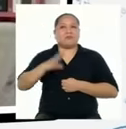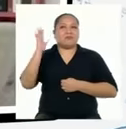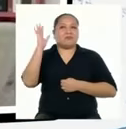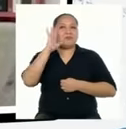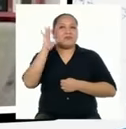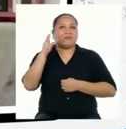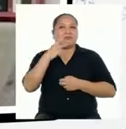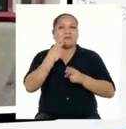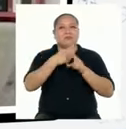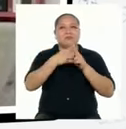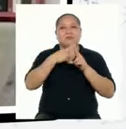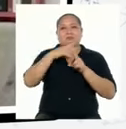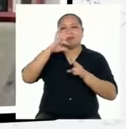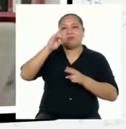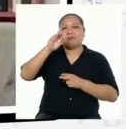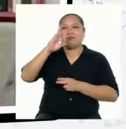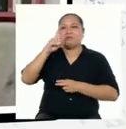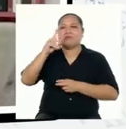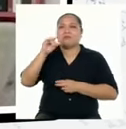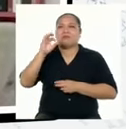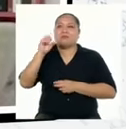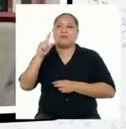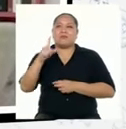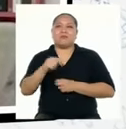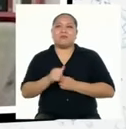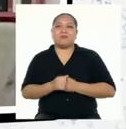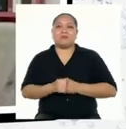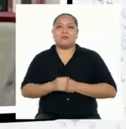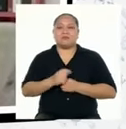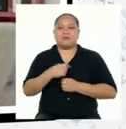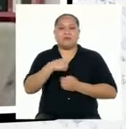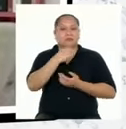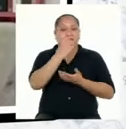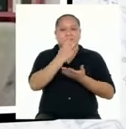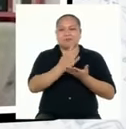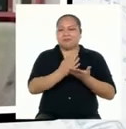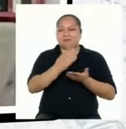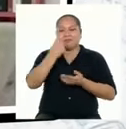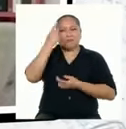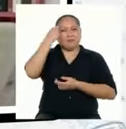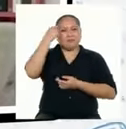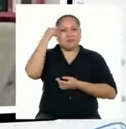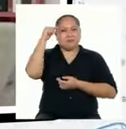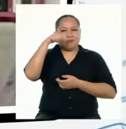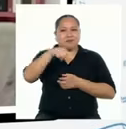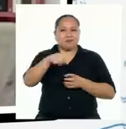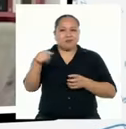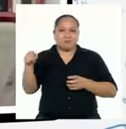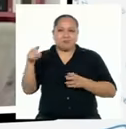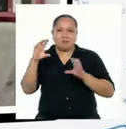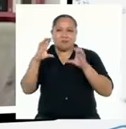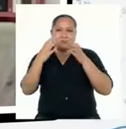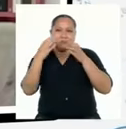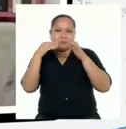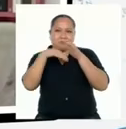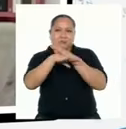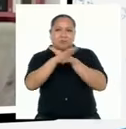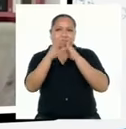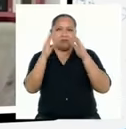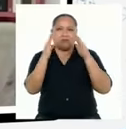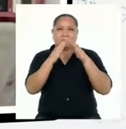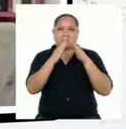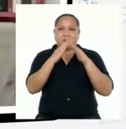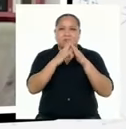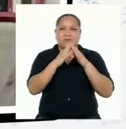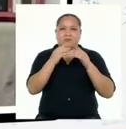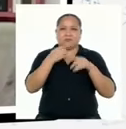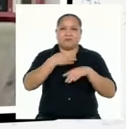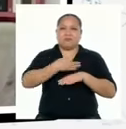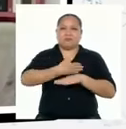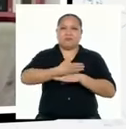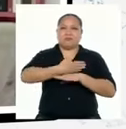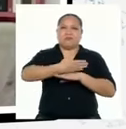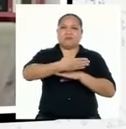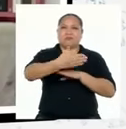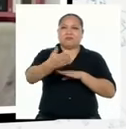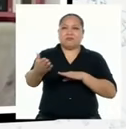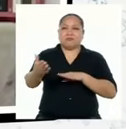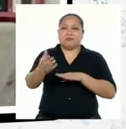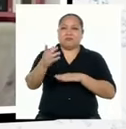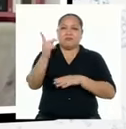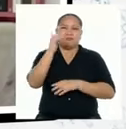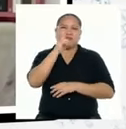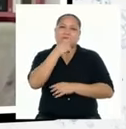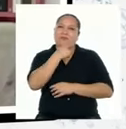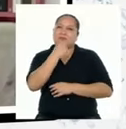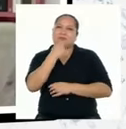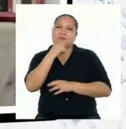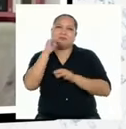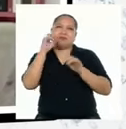Hola, mi nombre es Fabiola y nunca pensé que estas clases en casa durarían tanto. La verdad es que no me